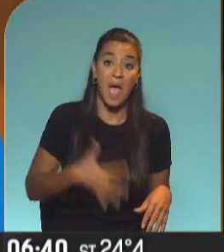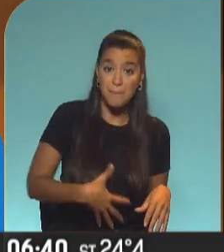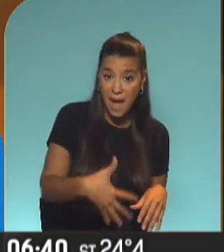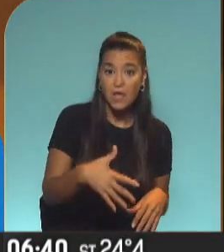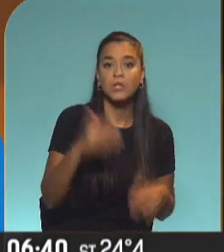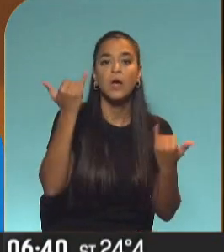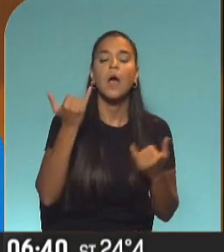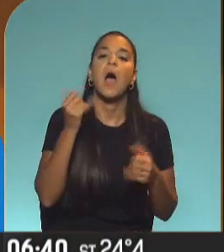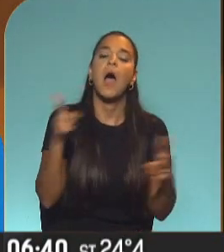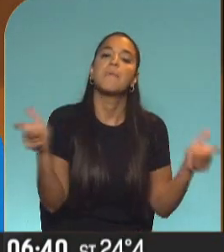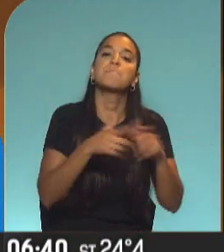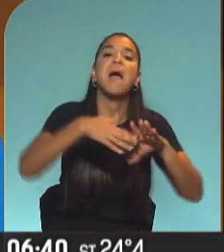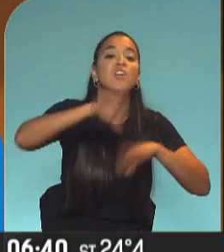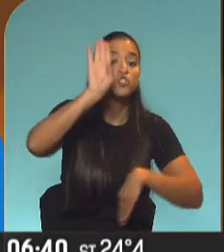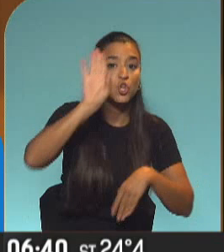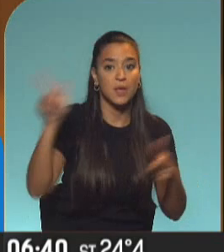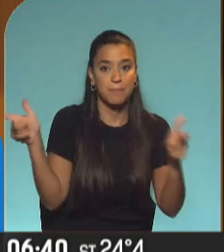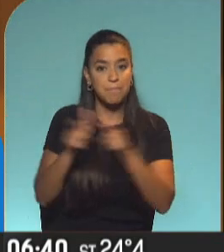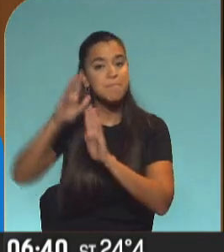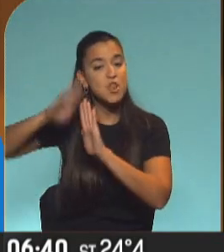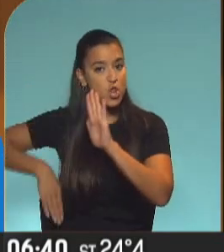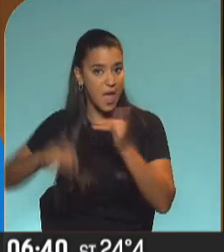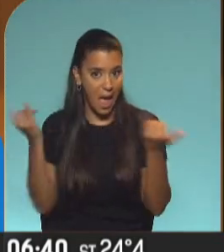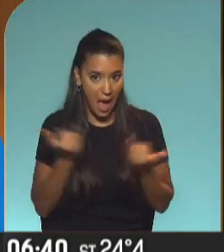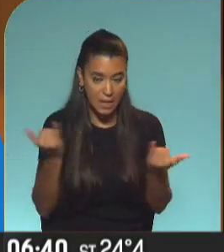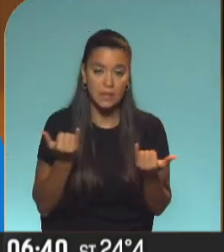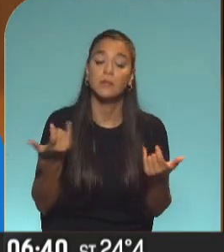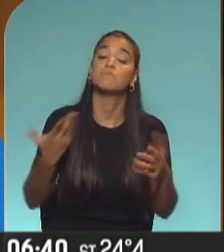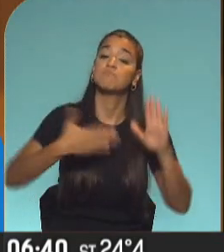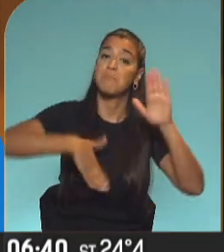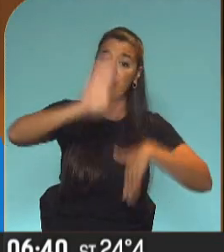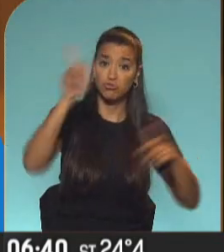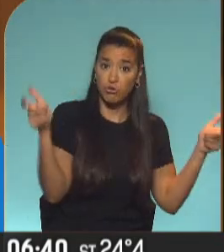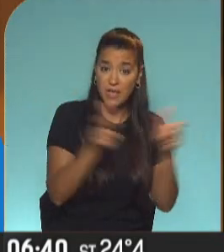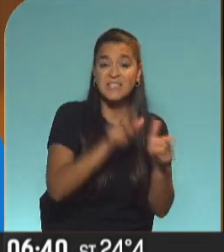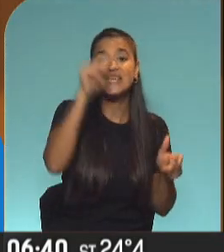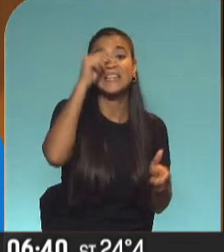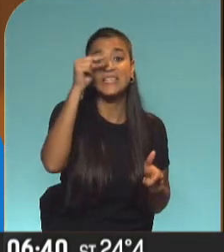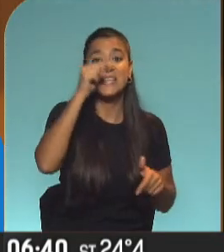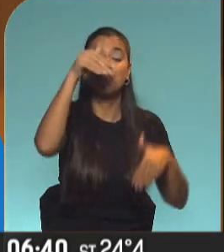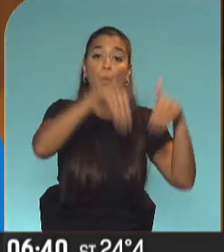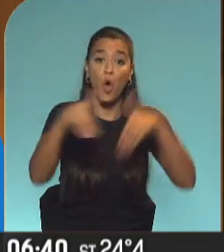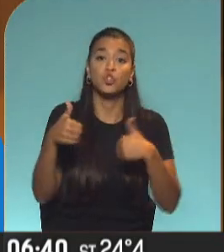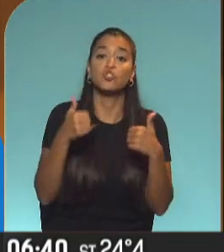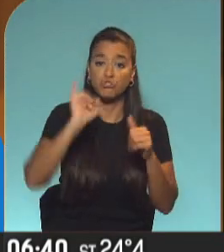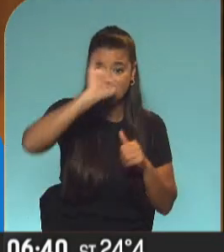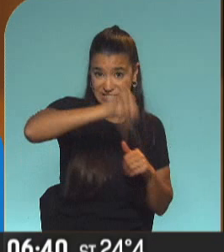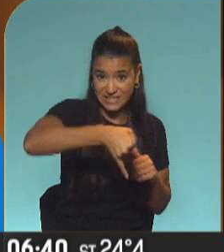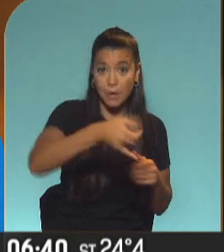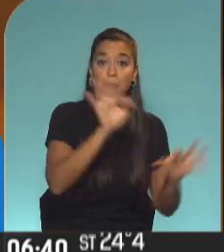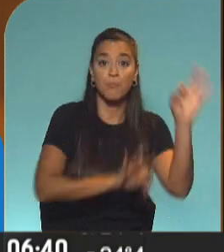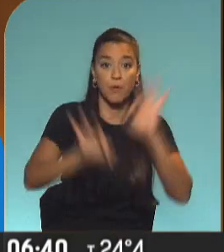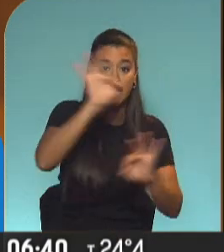hubo dictamen por la mayoría y dictamen por la minoría. El dictamen por la mayoría tuvo 77 votos a favor del proyecto